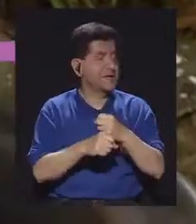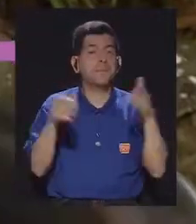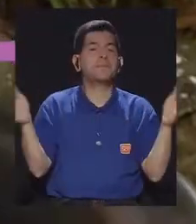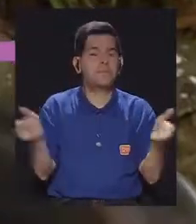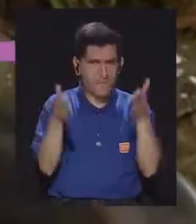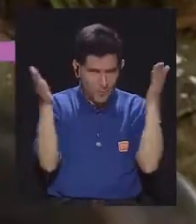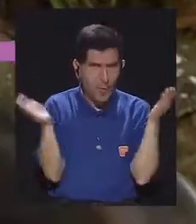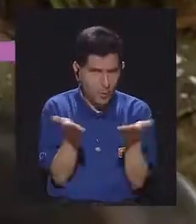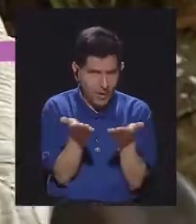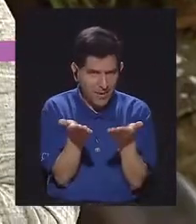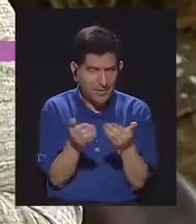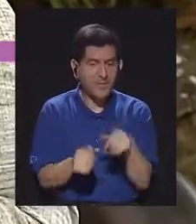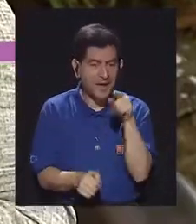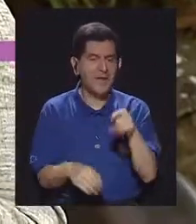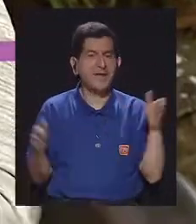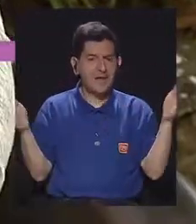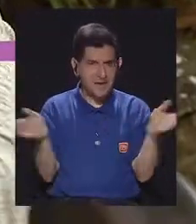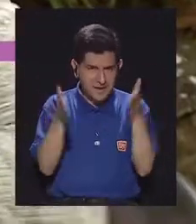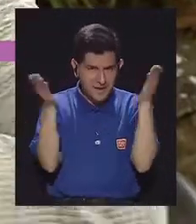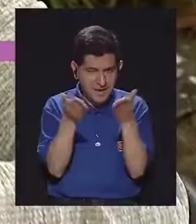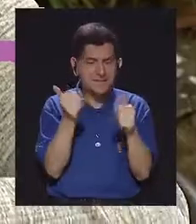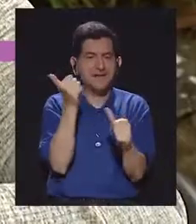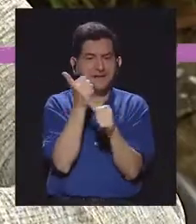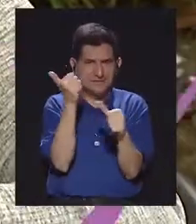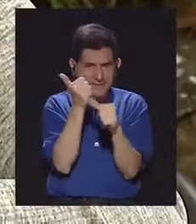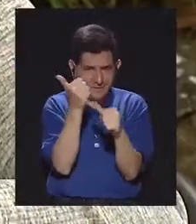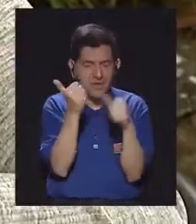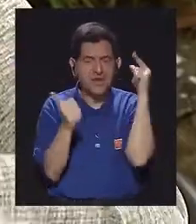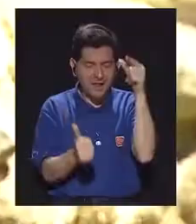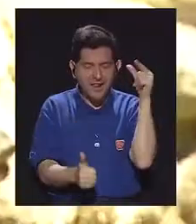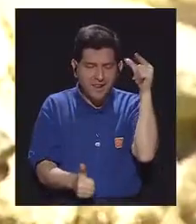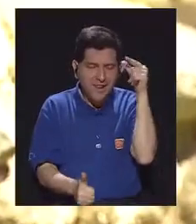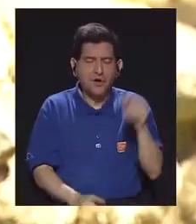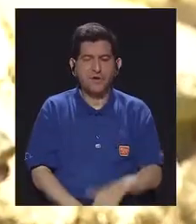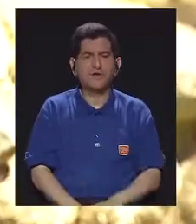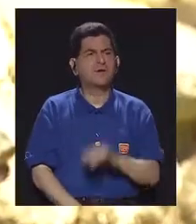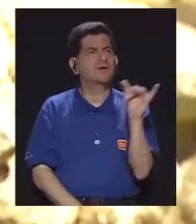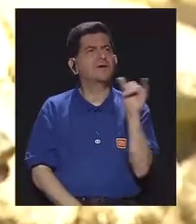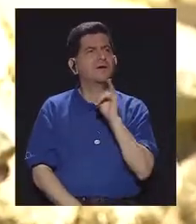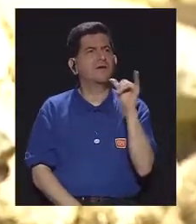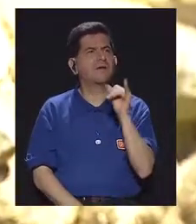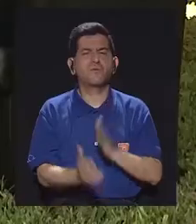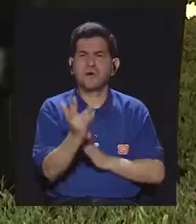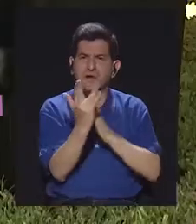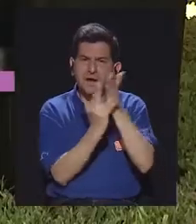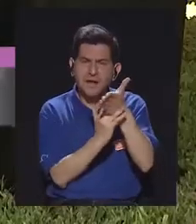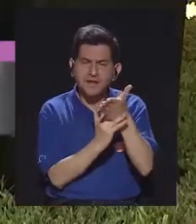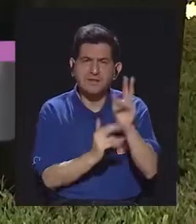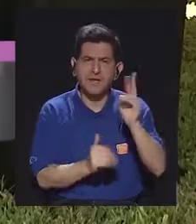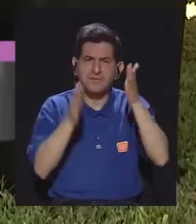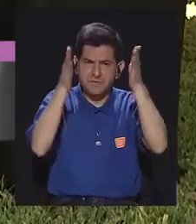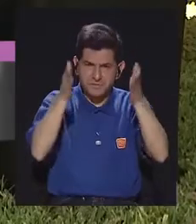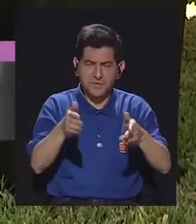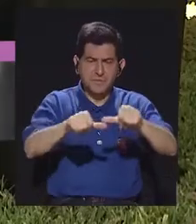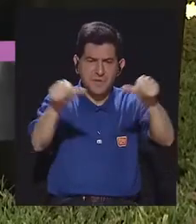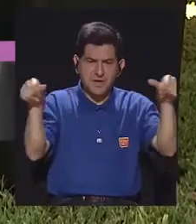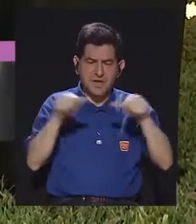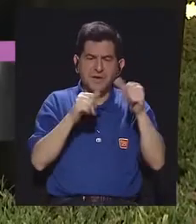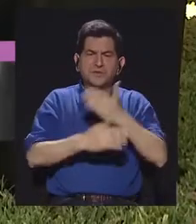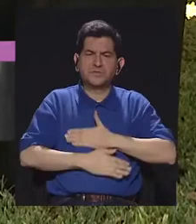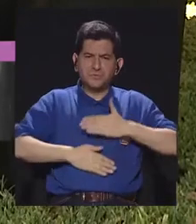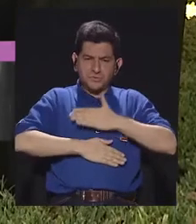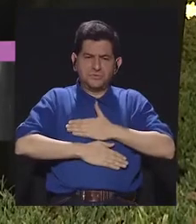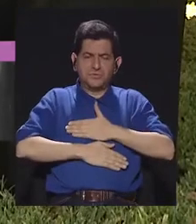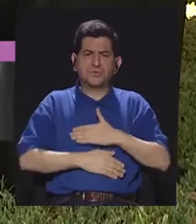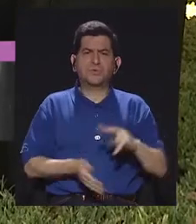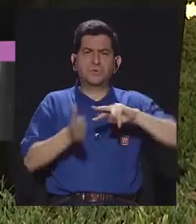sino que promueve, y dentro de esa promoción está la asesoría, por supuesto. Uh-huh. Hacemos también, a través de los compañeros del área de